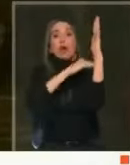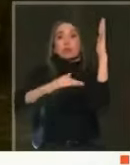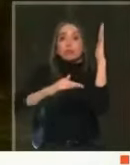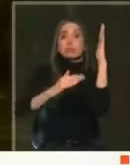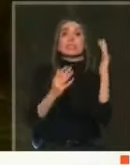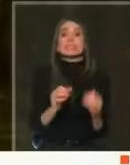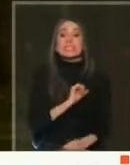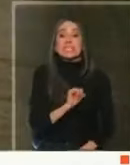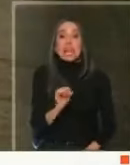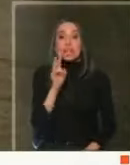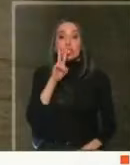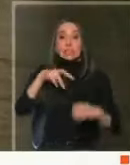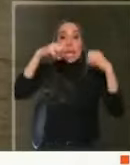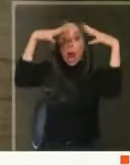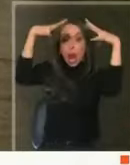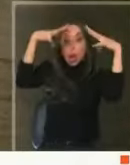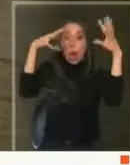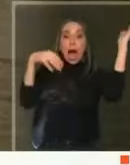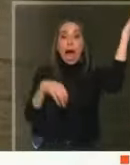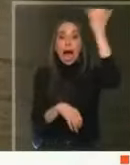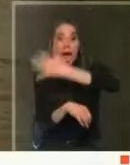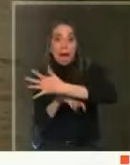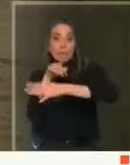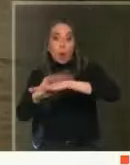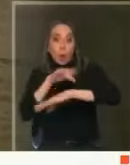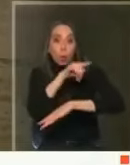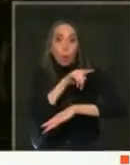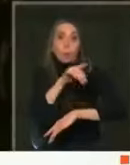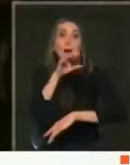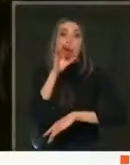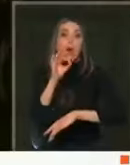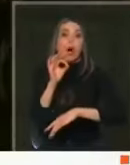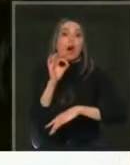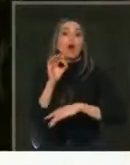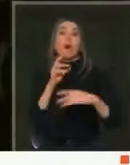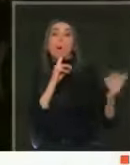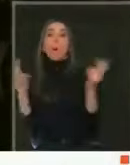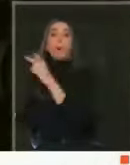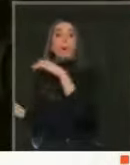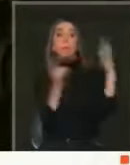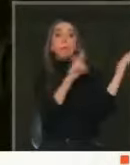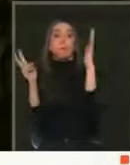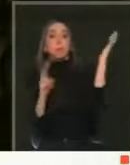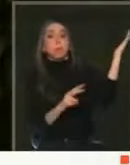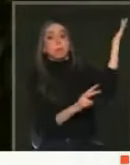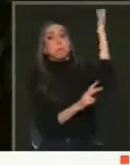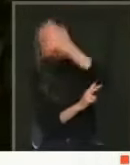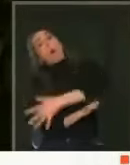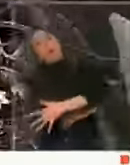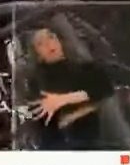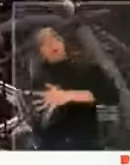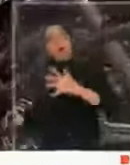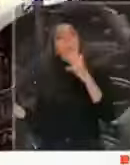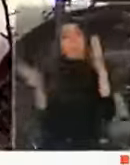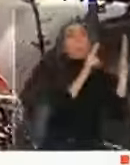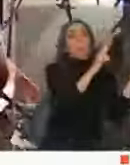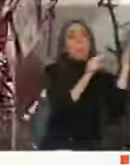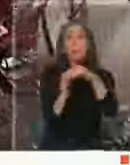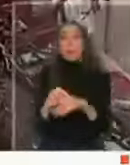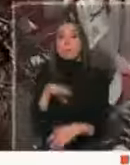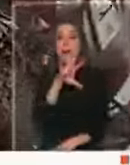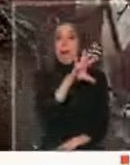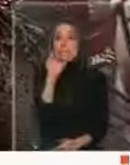Santiago sin luz, por la caída de árboles, porque se dieron ante las ráfagas de viento. Y así, más de medio millón de